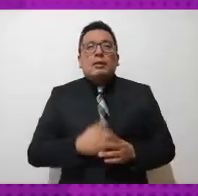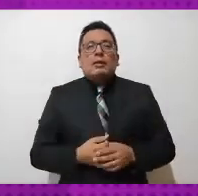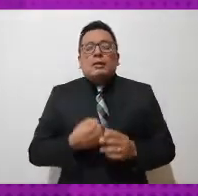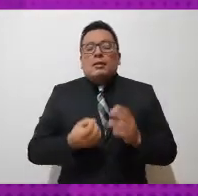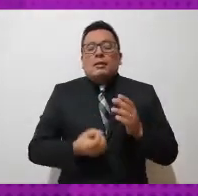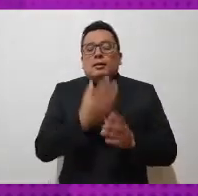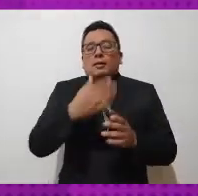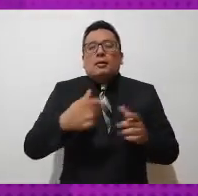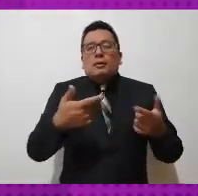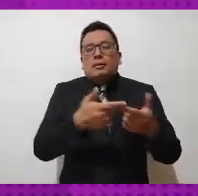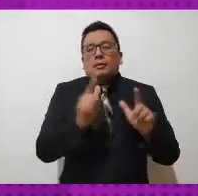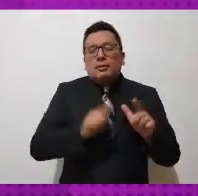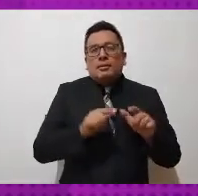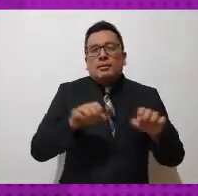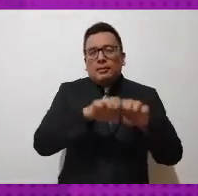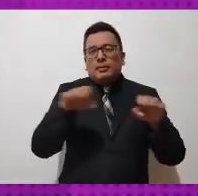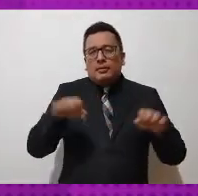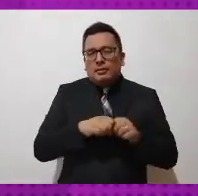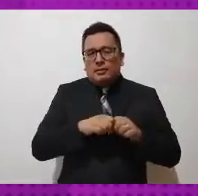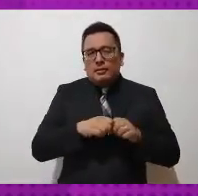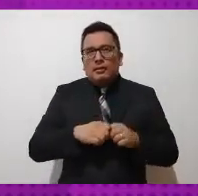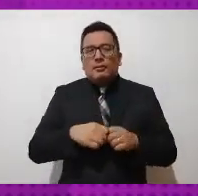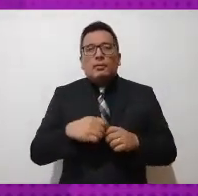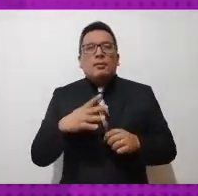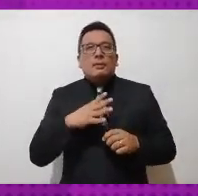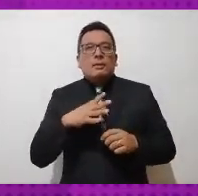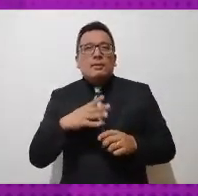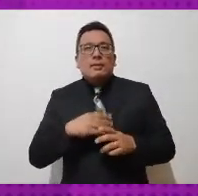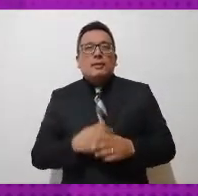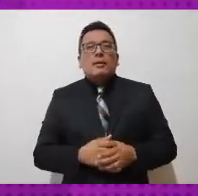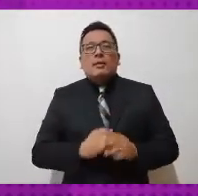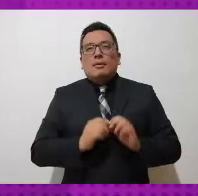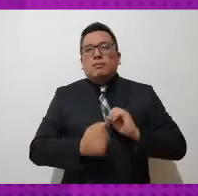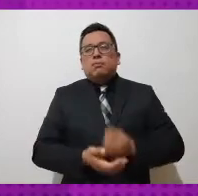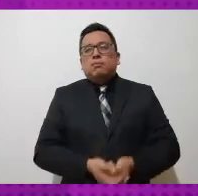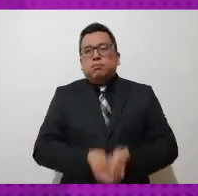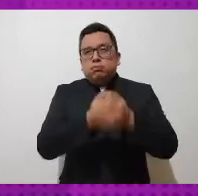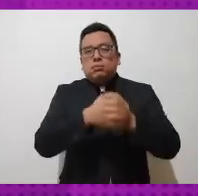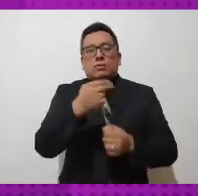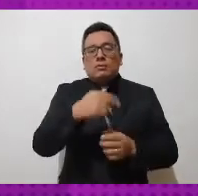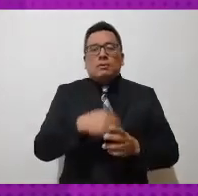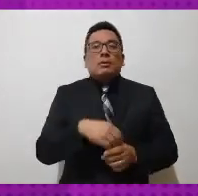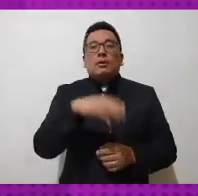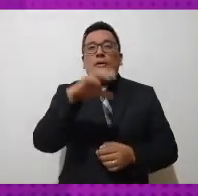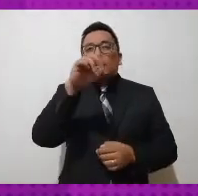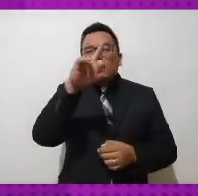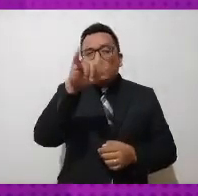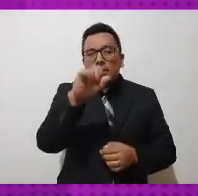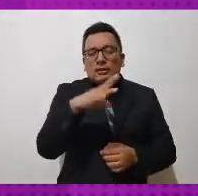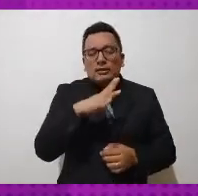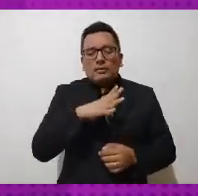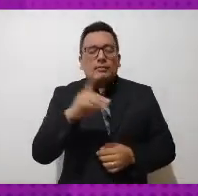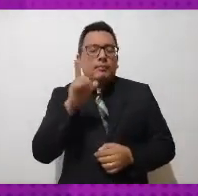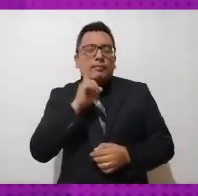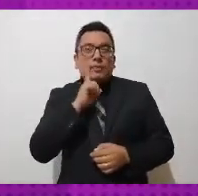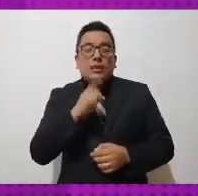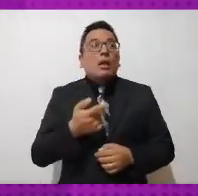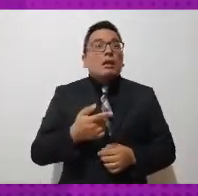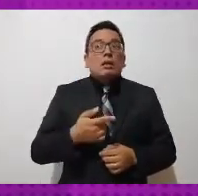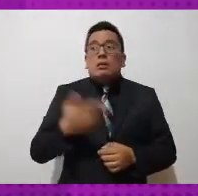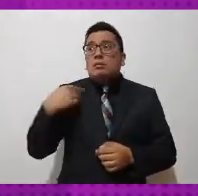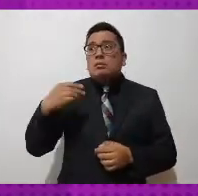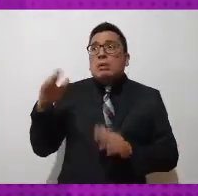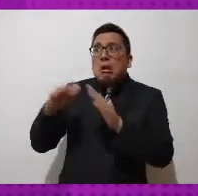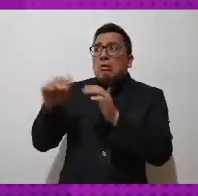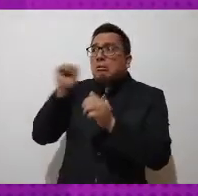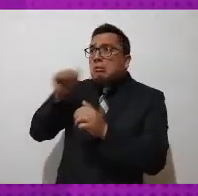de softball llamado Las Coritas, donde las mujeres salieron de esos espacios en los que estaban reservados únicamente para ellas y comenzaron